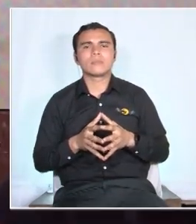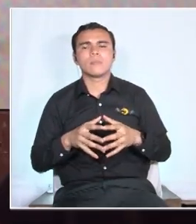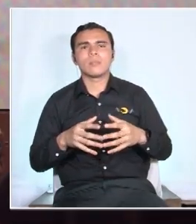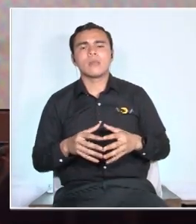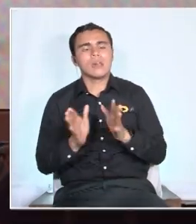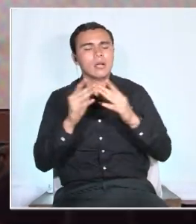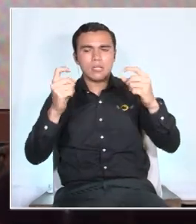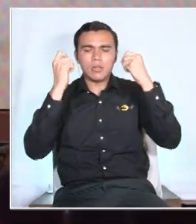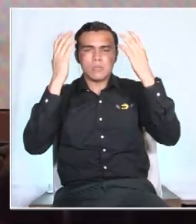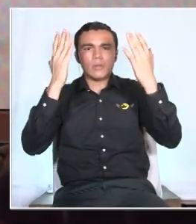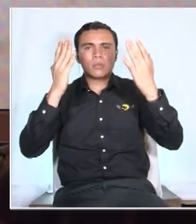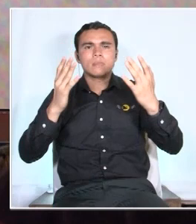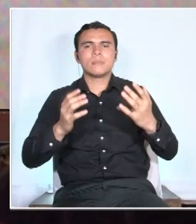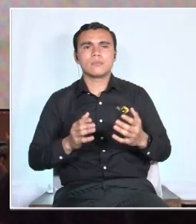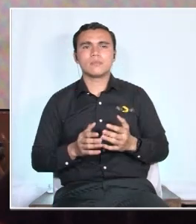Aleluya.